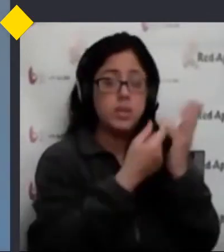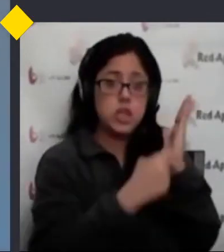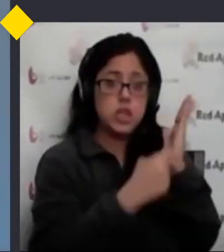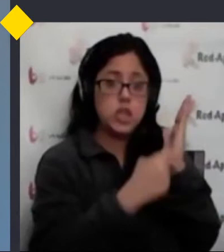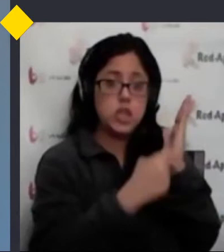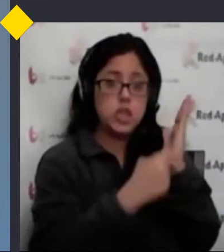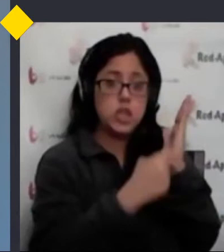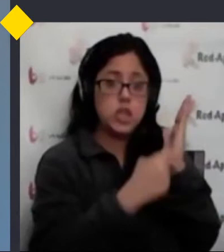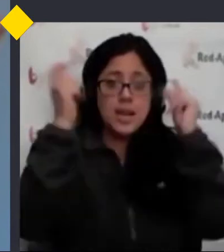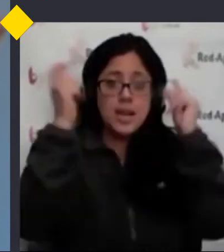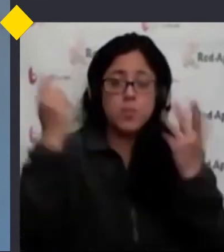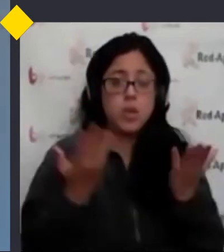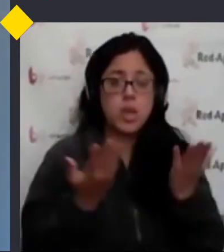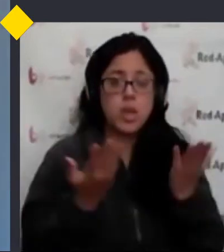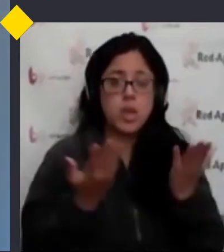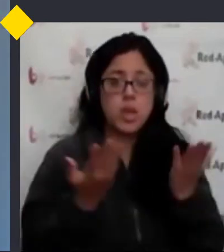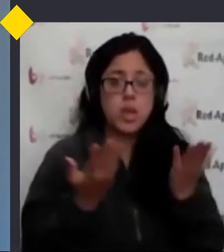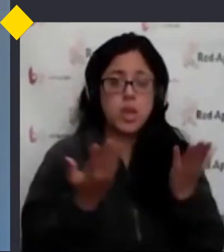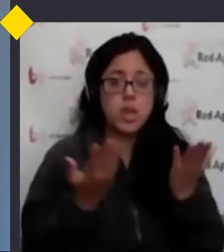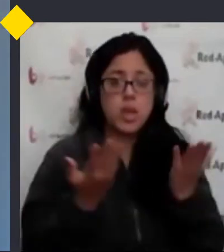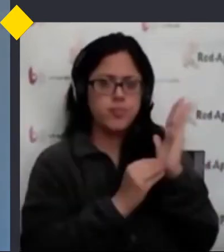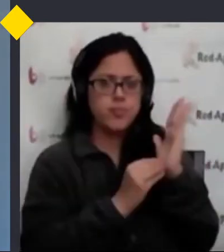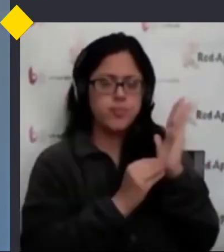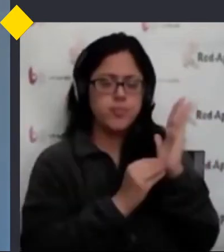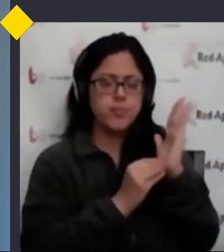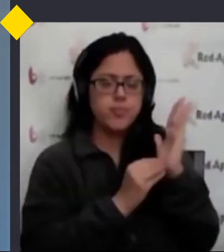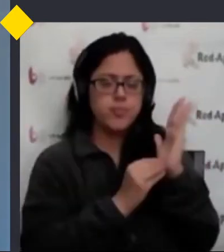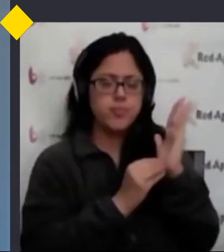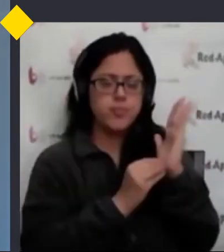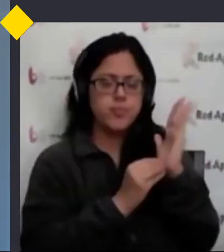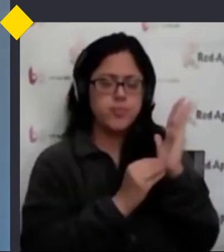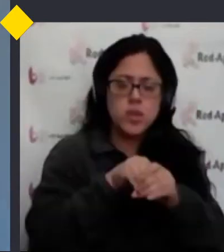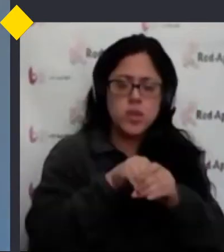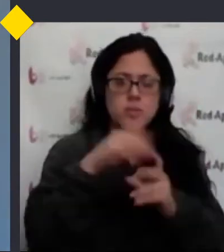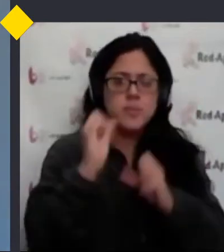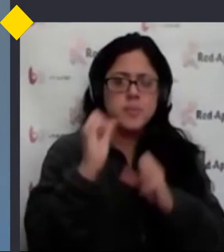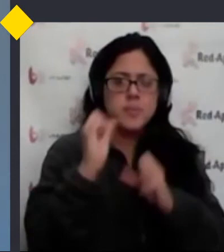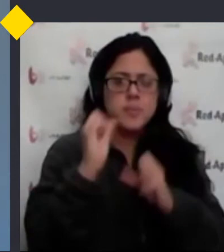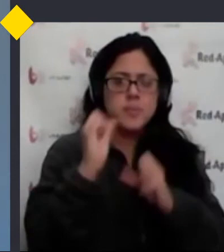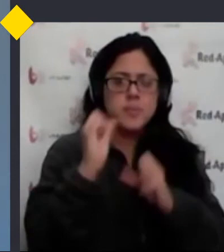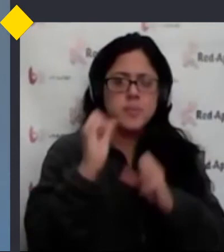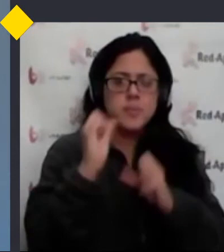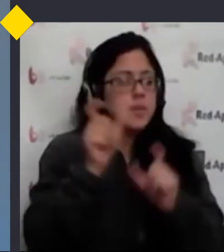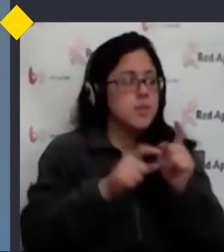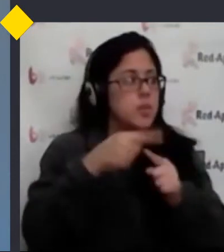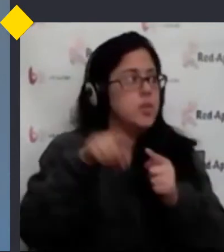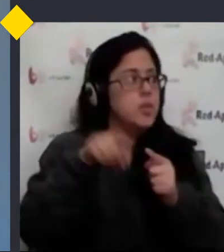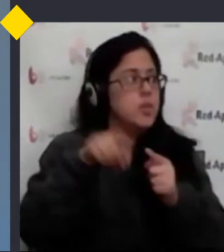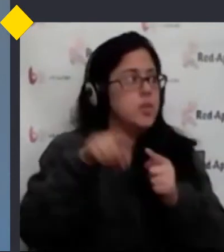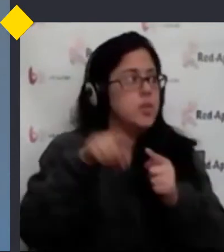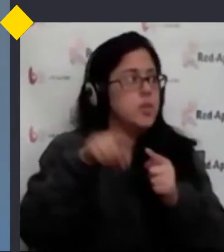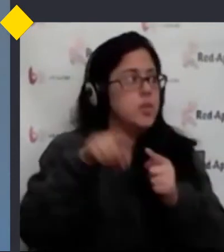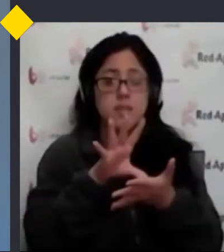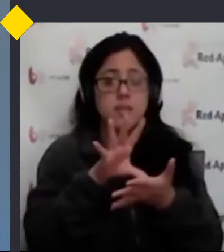ver, bueno, qué tan integradora, inclusiva es la empresa en la temática migratoria, pero también en otras. Y de hecho ahí pasó